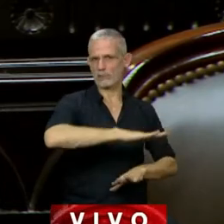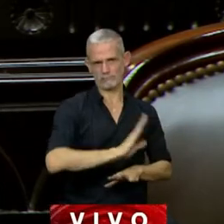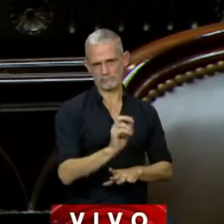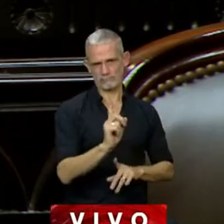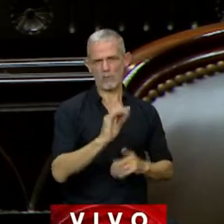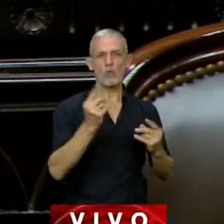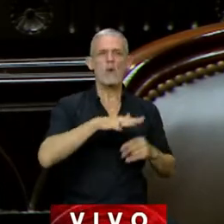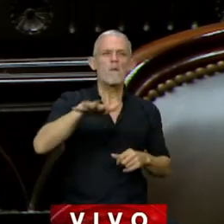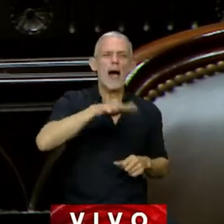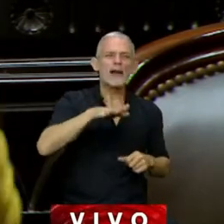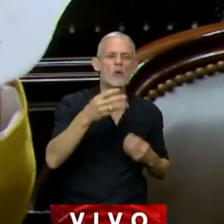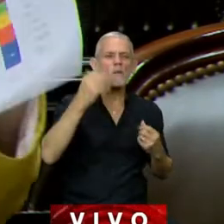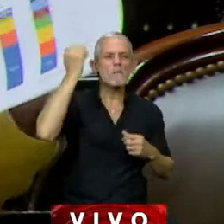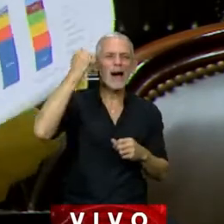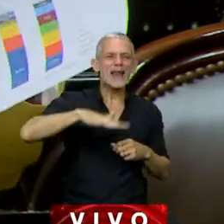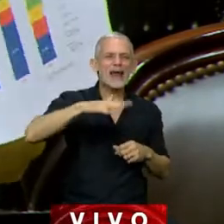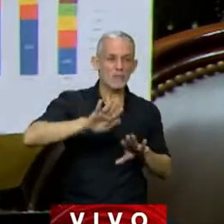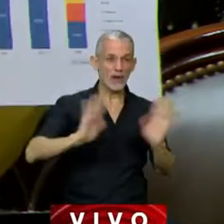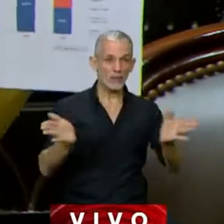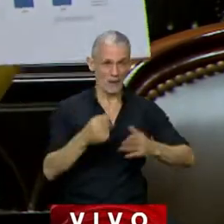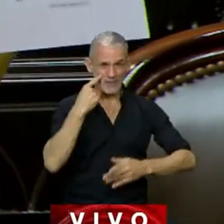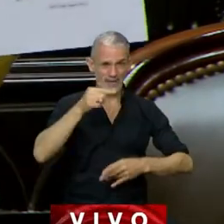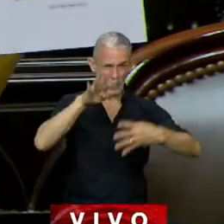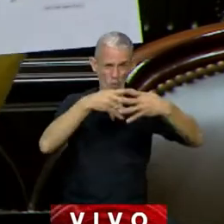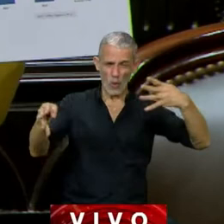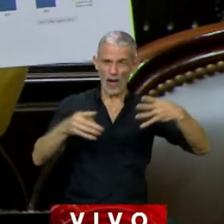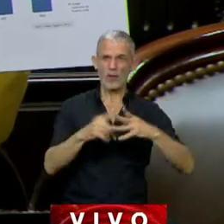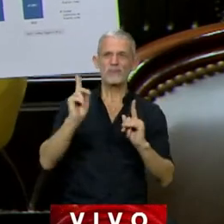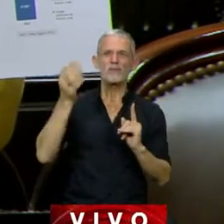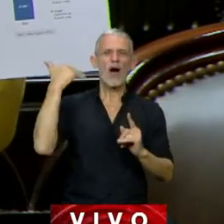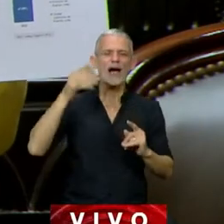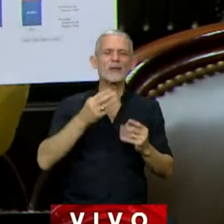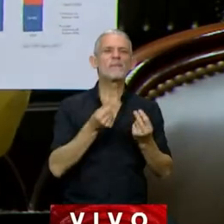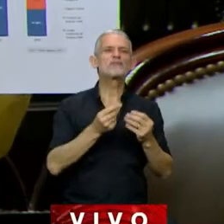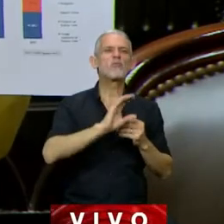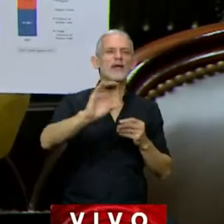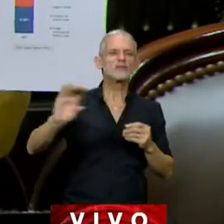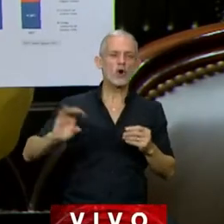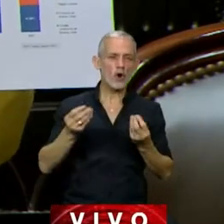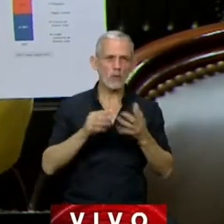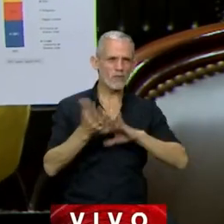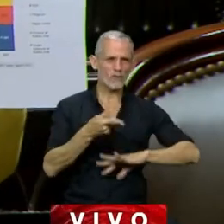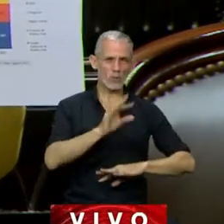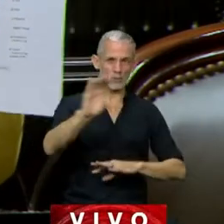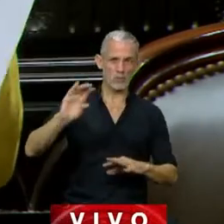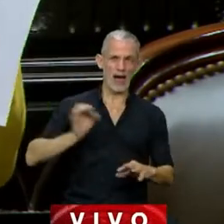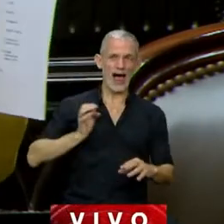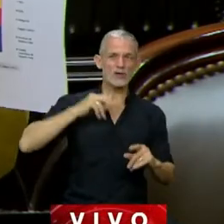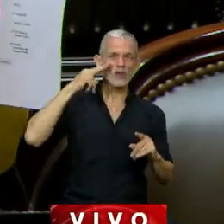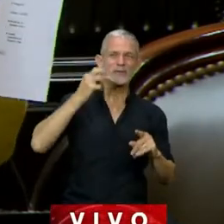diría, en un único barrio, en el barrio de Palermo. Miren este cuadro. Esta era la distribución del presupuesto en el